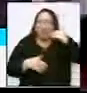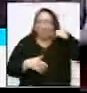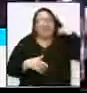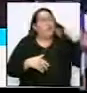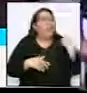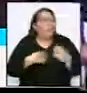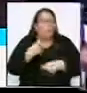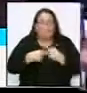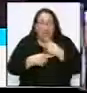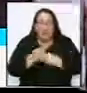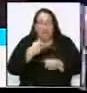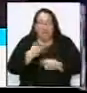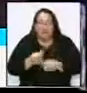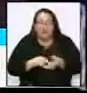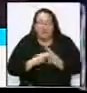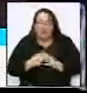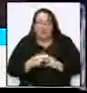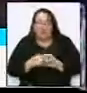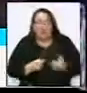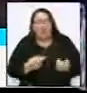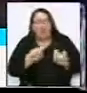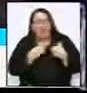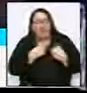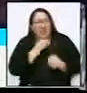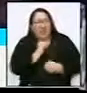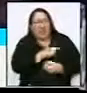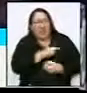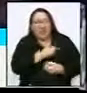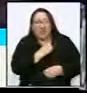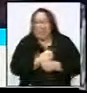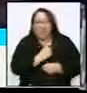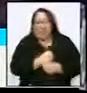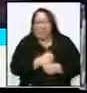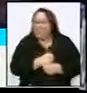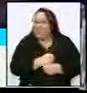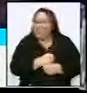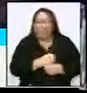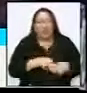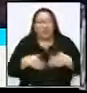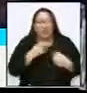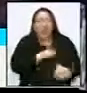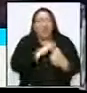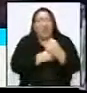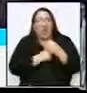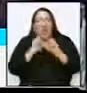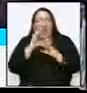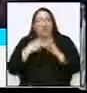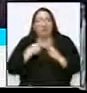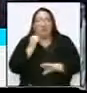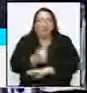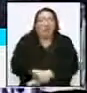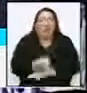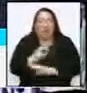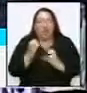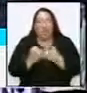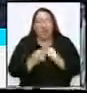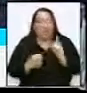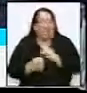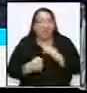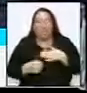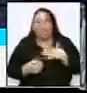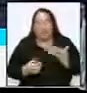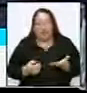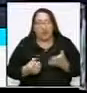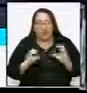lo contrario sería atribuirse una función de poder constituyente derivado que no le